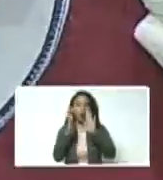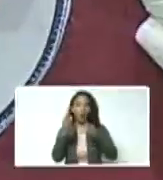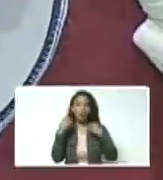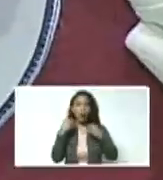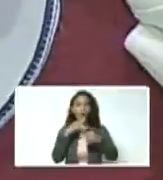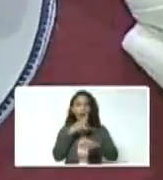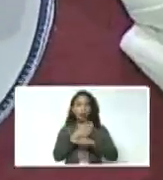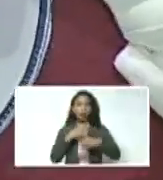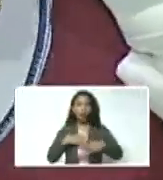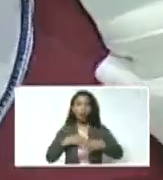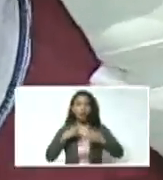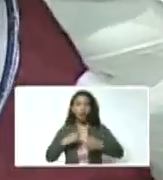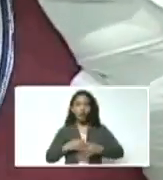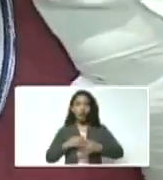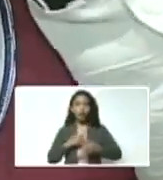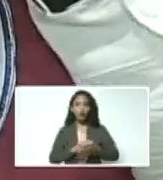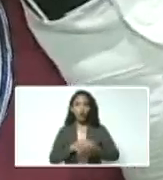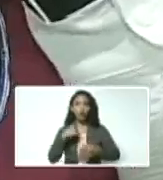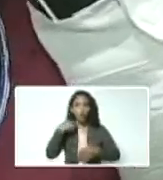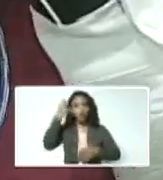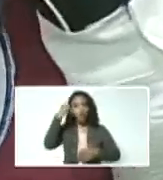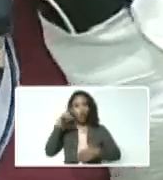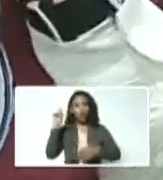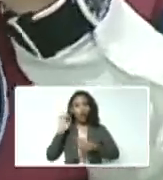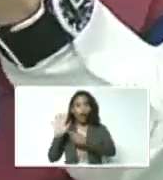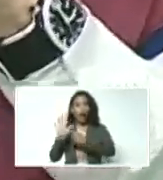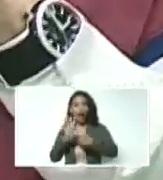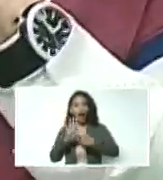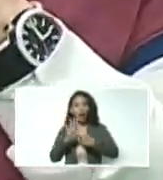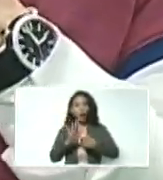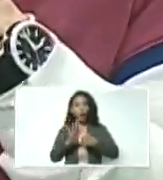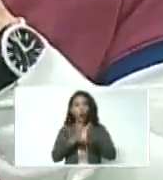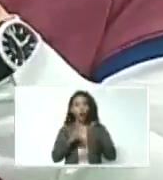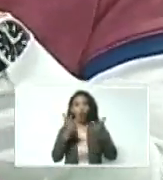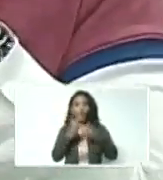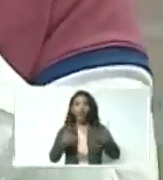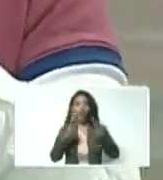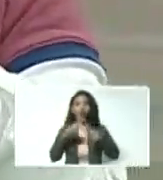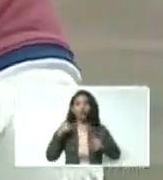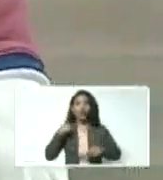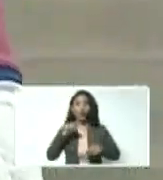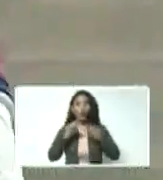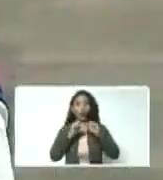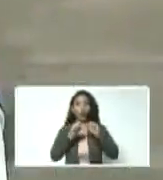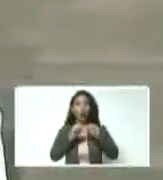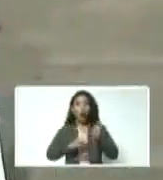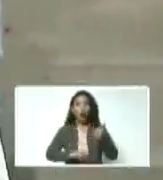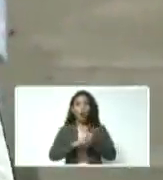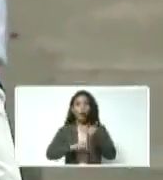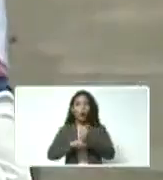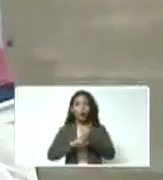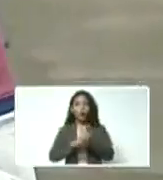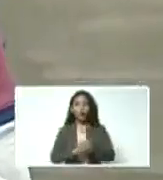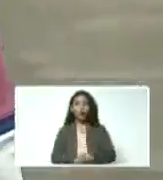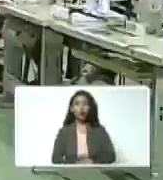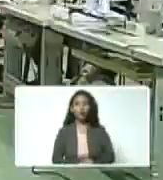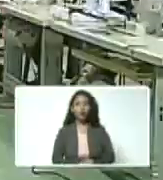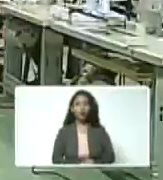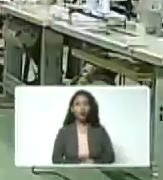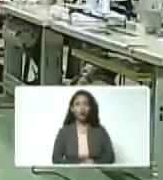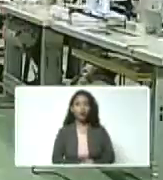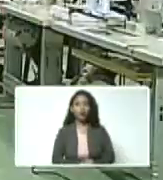vayan uniformados. Creo que eso es un gran ejemplo y un gran valor que tenemos que seguir reforzando.